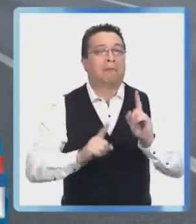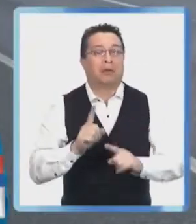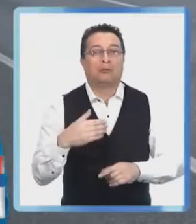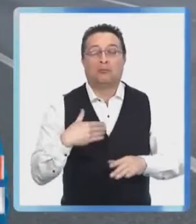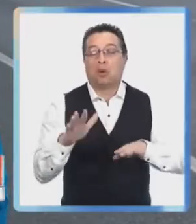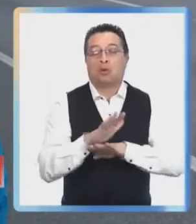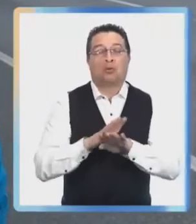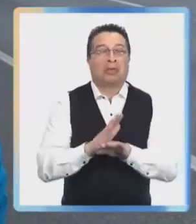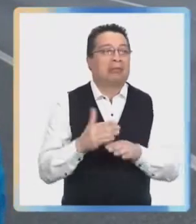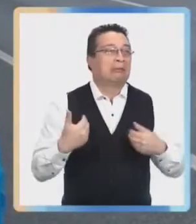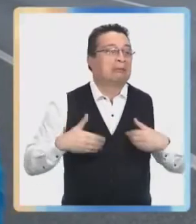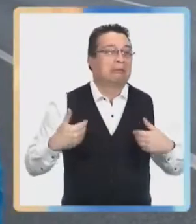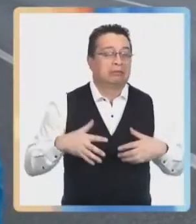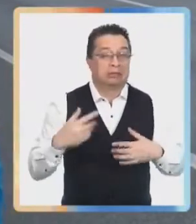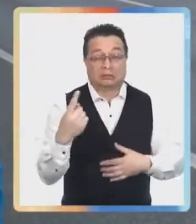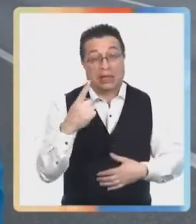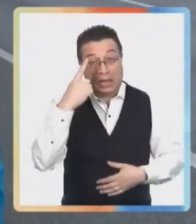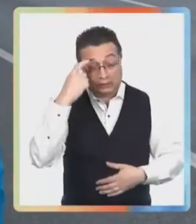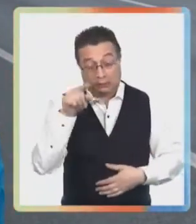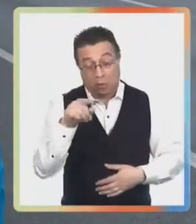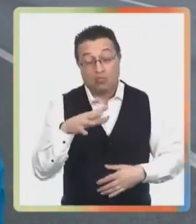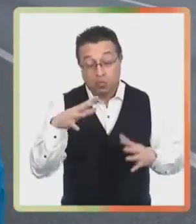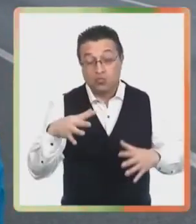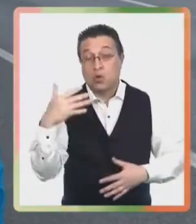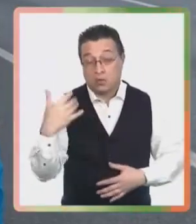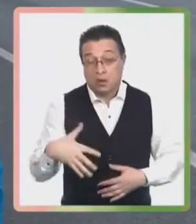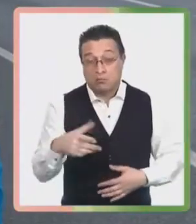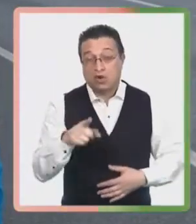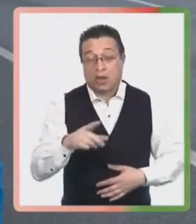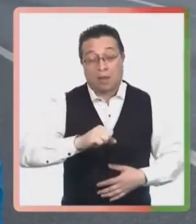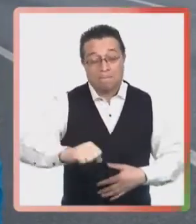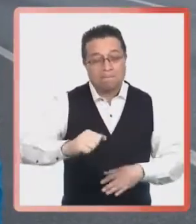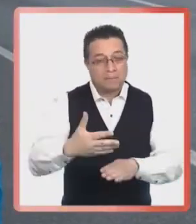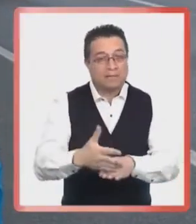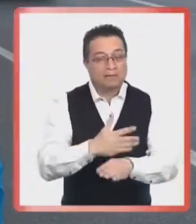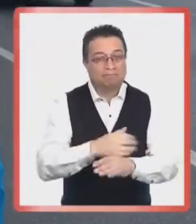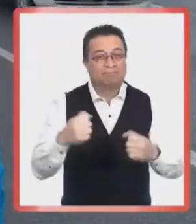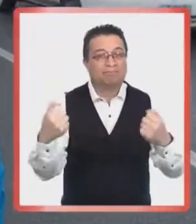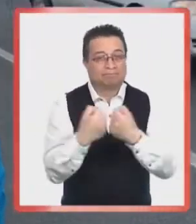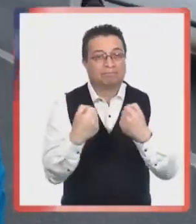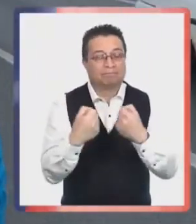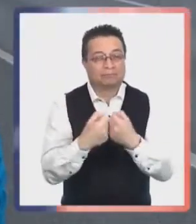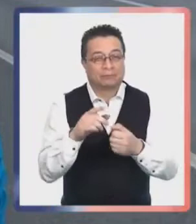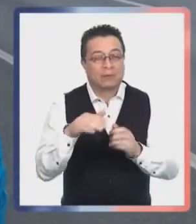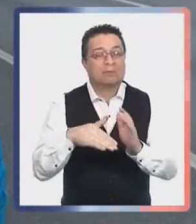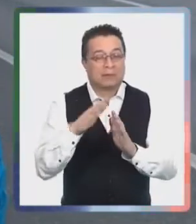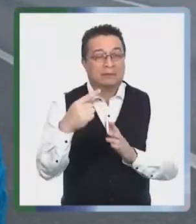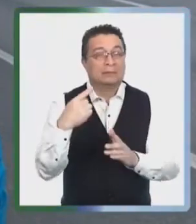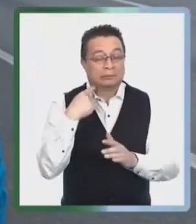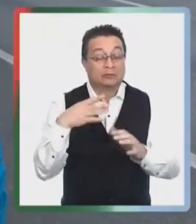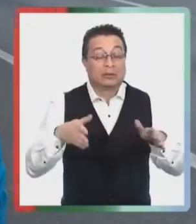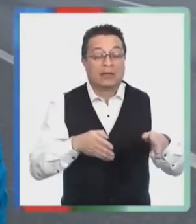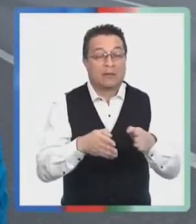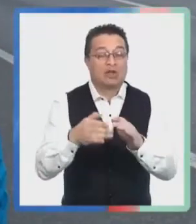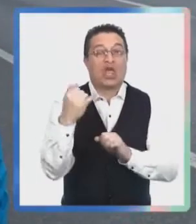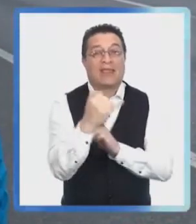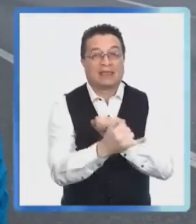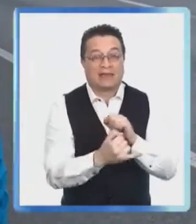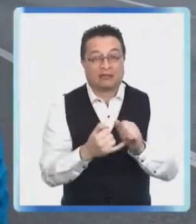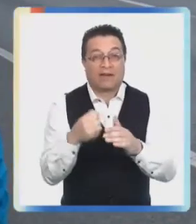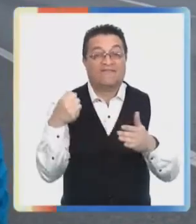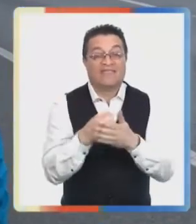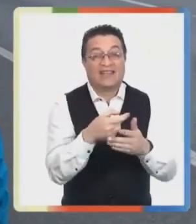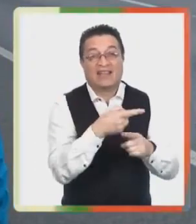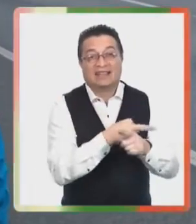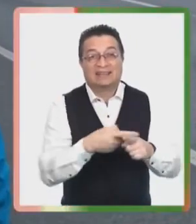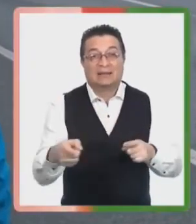motiva a la gente a andar a alta velocidad, a no tener los cuidados necesarios y creemos que es muy importante prevenir los accidentes, sobre todo cuando